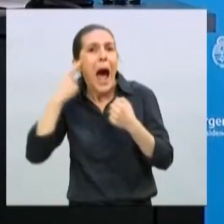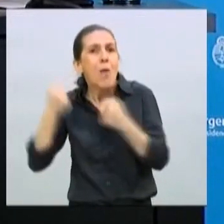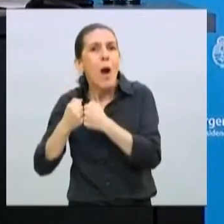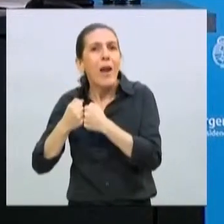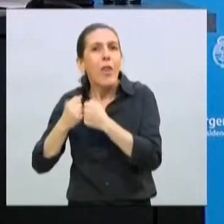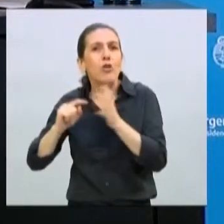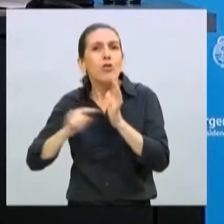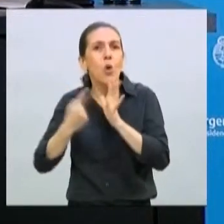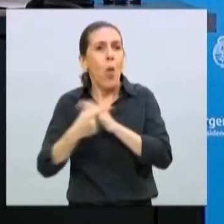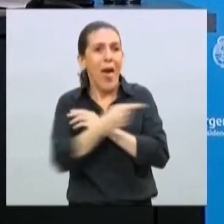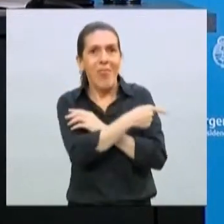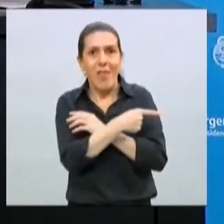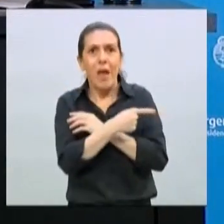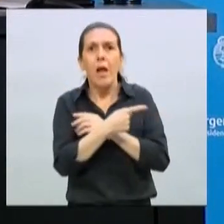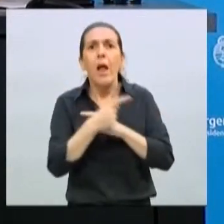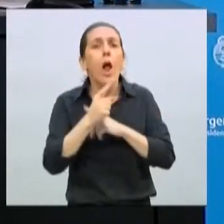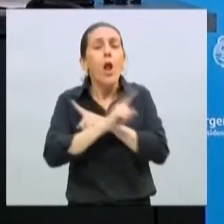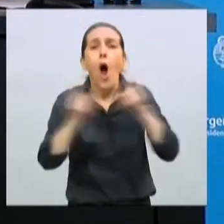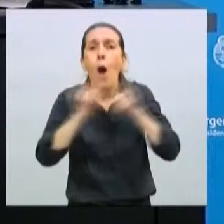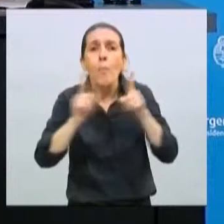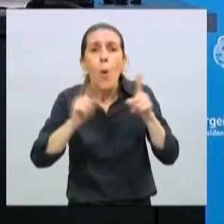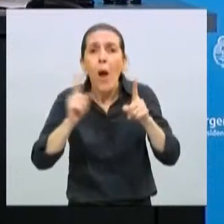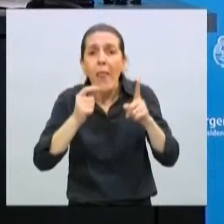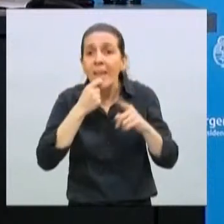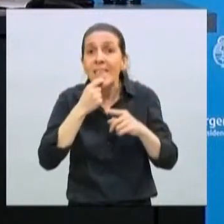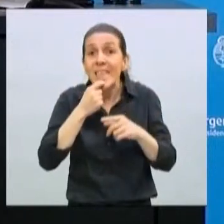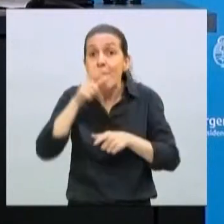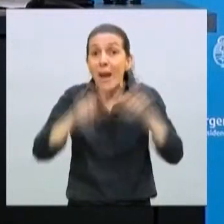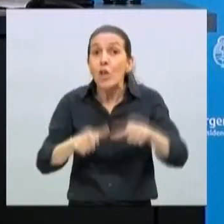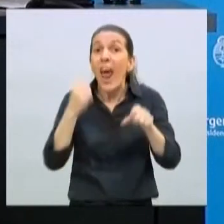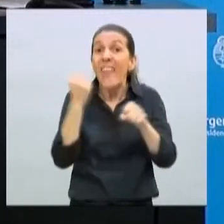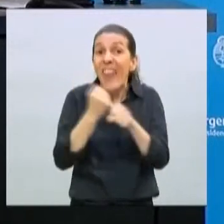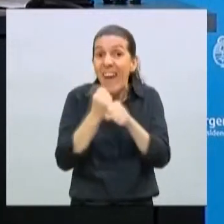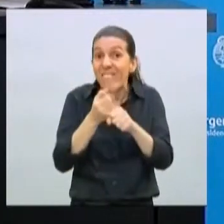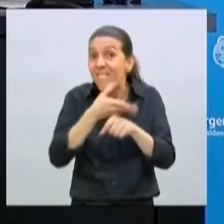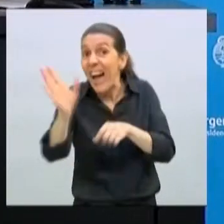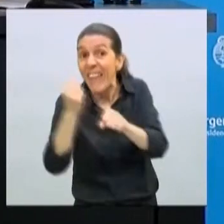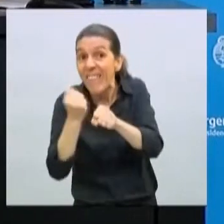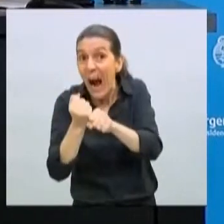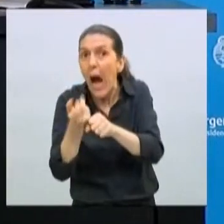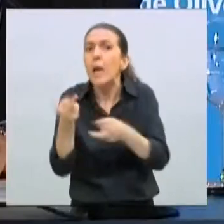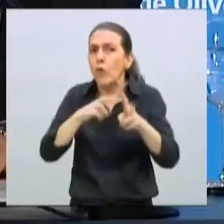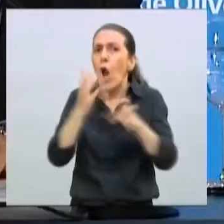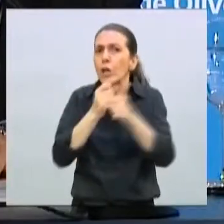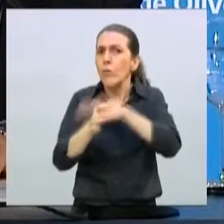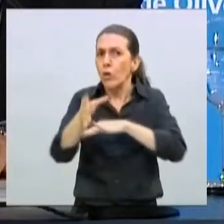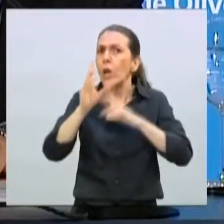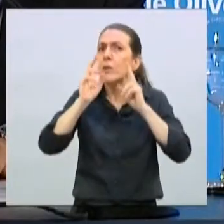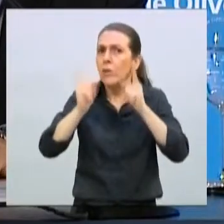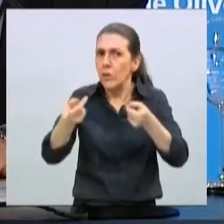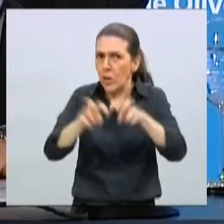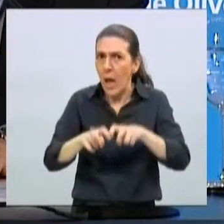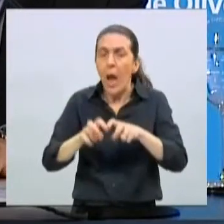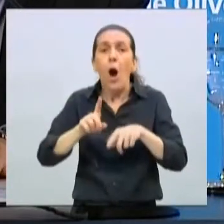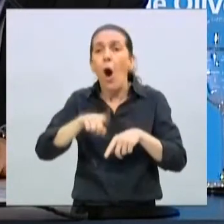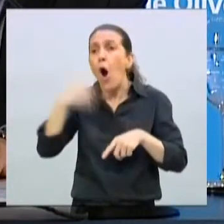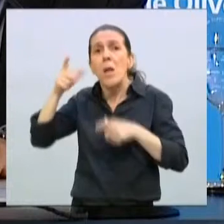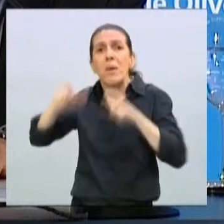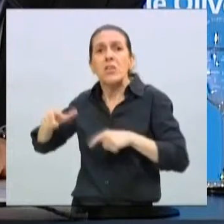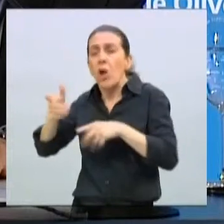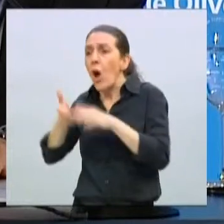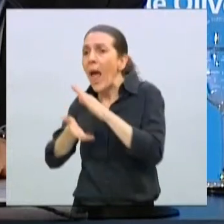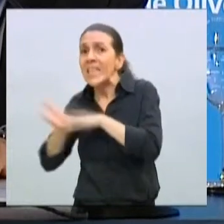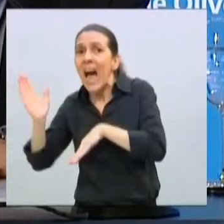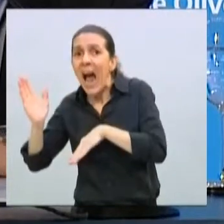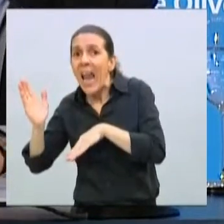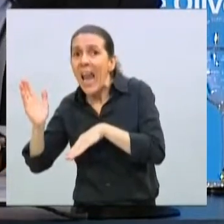No pueden viajar en transporte público los que no son trabajadores esenciales. Eso hace que toda